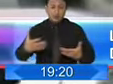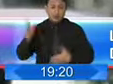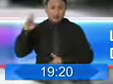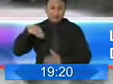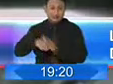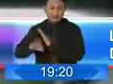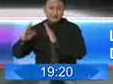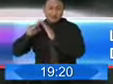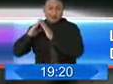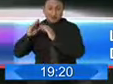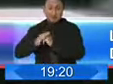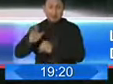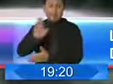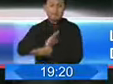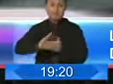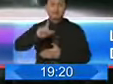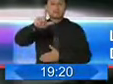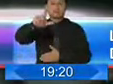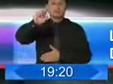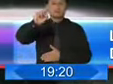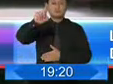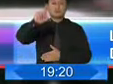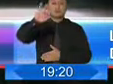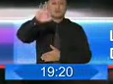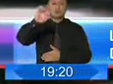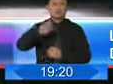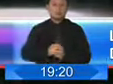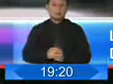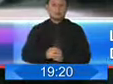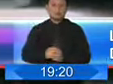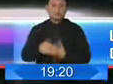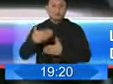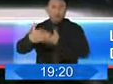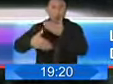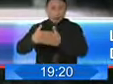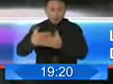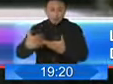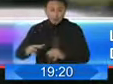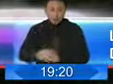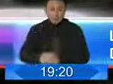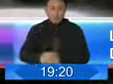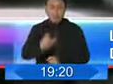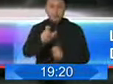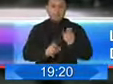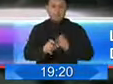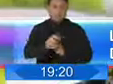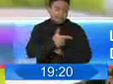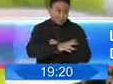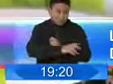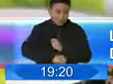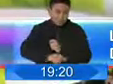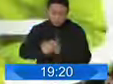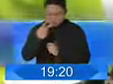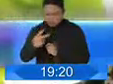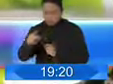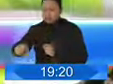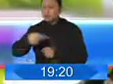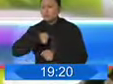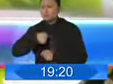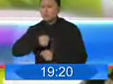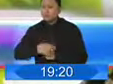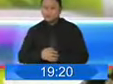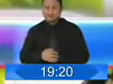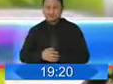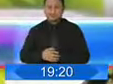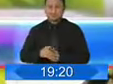domicilio ubicado en el barrio Lolita Samaniego, los mismos que minutos más tarde fueron reconocidos por los perjudicados. Entre los indicios